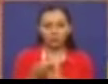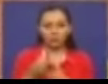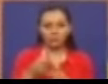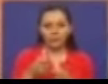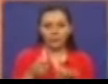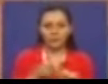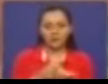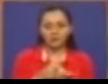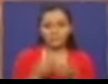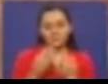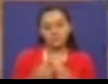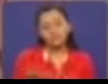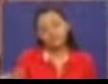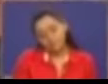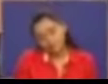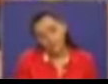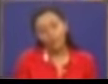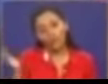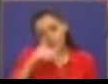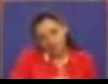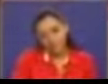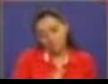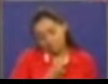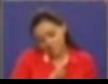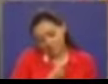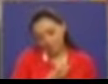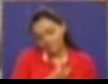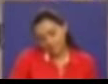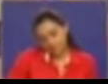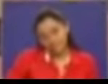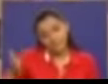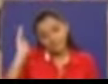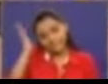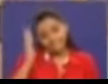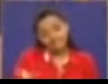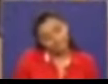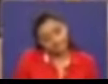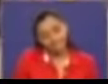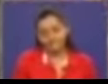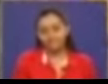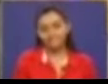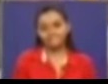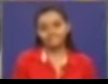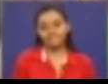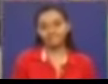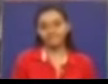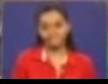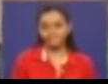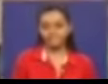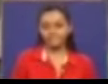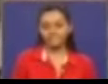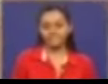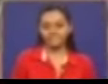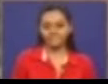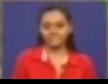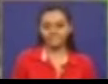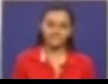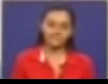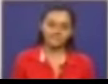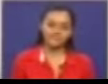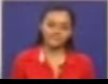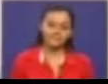y obviamente, pues lamentablemente, tendrán que aguantar también un extracto de la intervención del presidente de la República. Adelante.